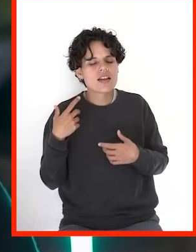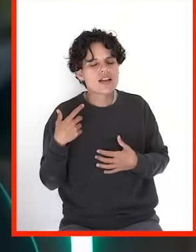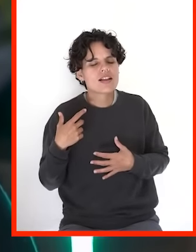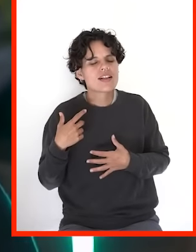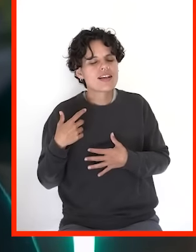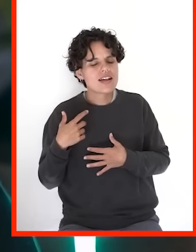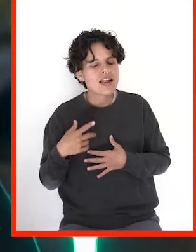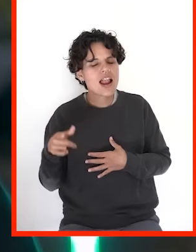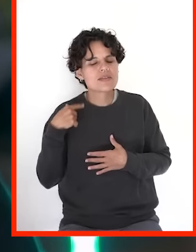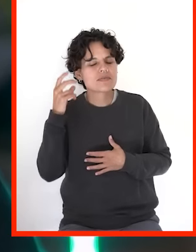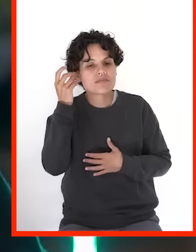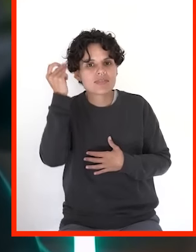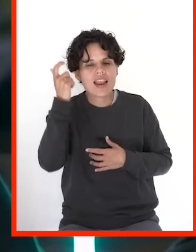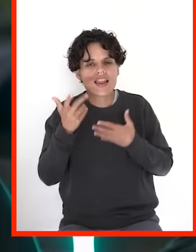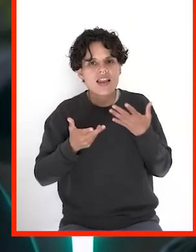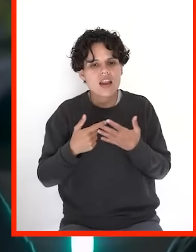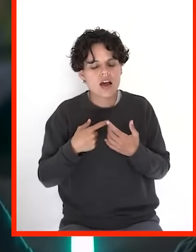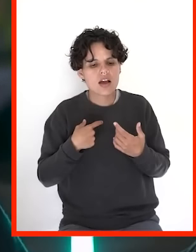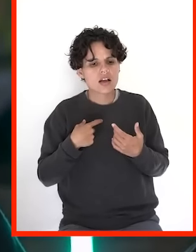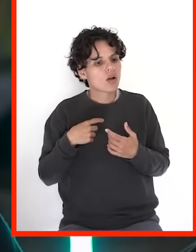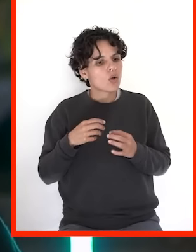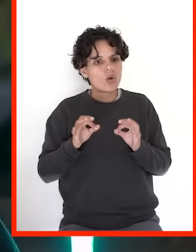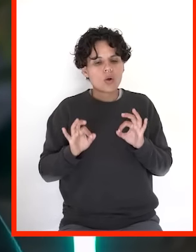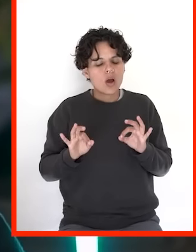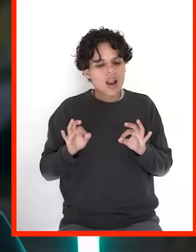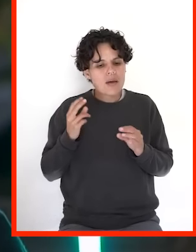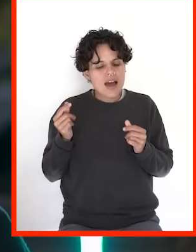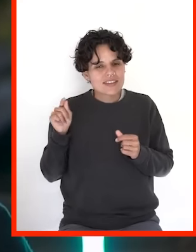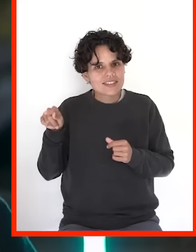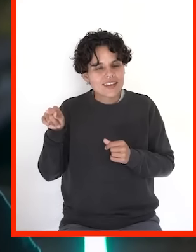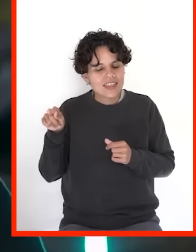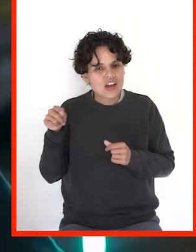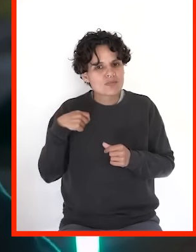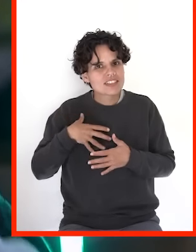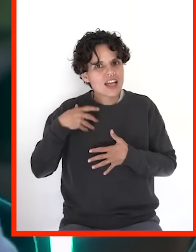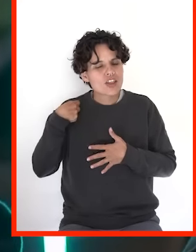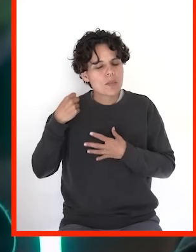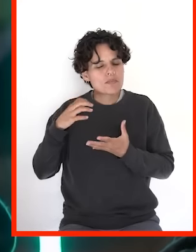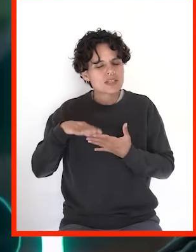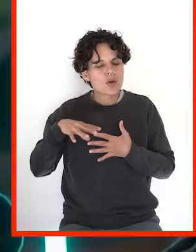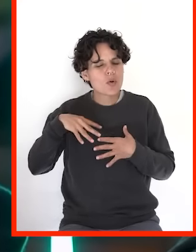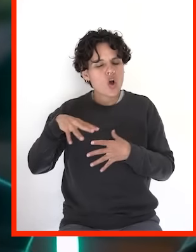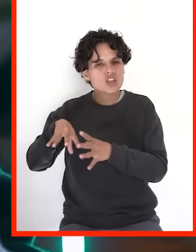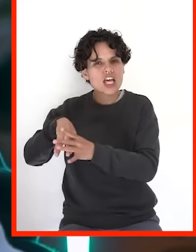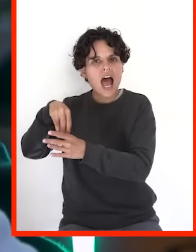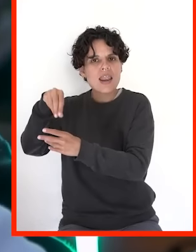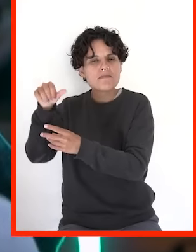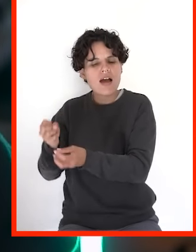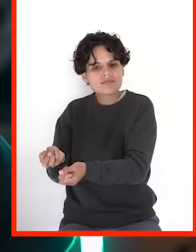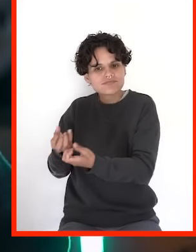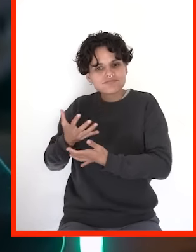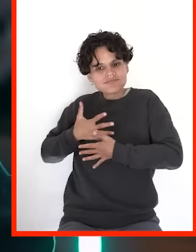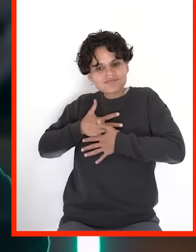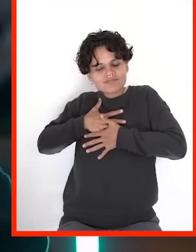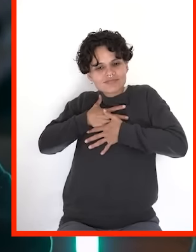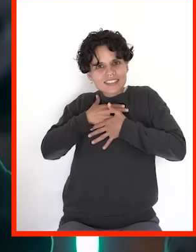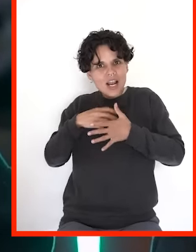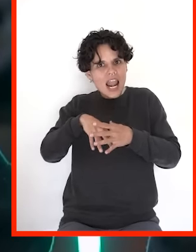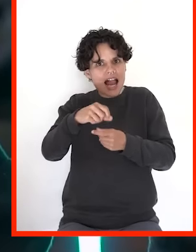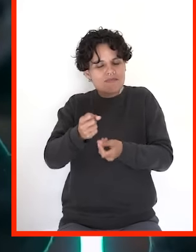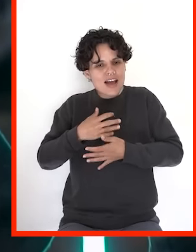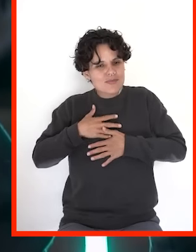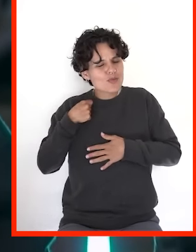melodía y la canto. Se parece al Bro, weón. Como lo que estoy cantando se parece al Bro, weón. Y es como que